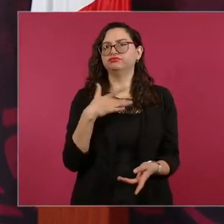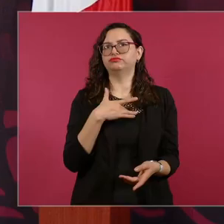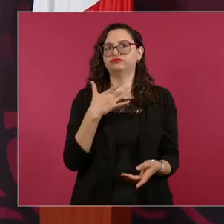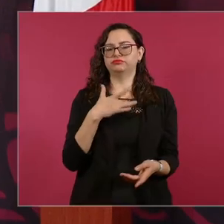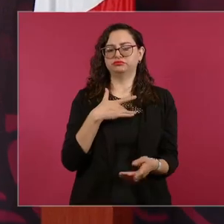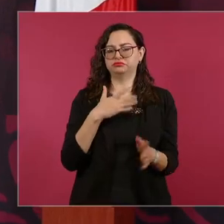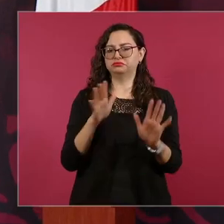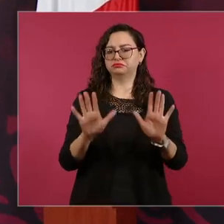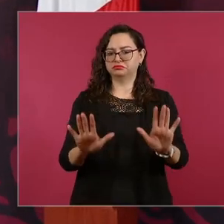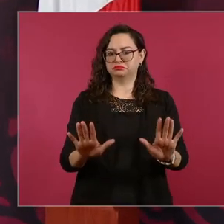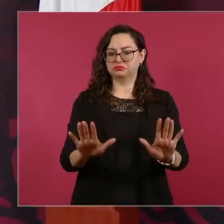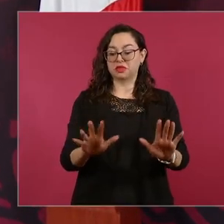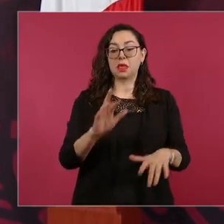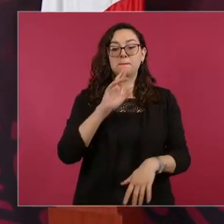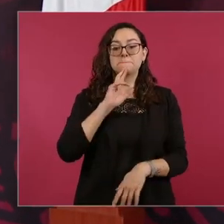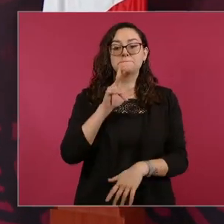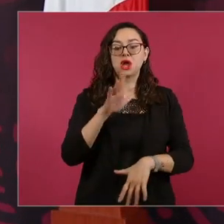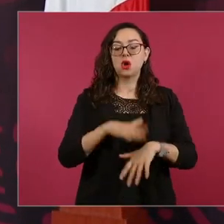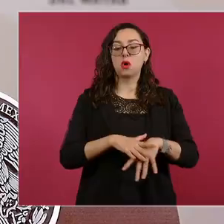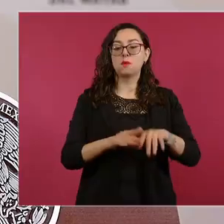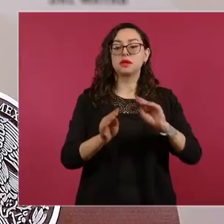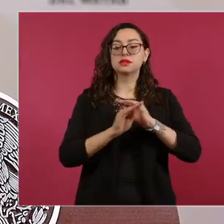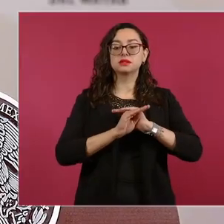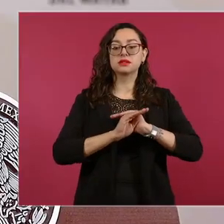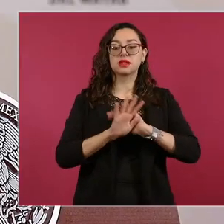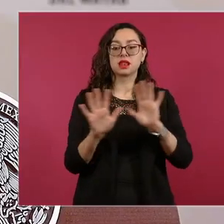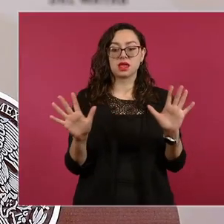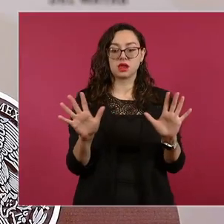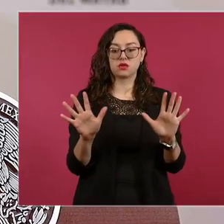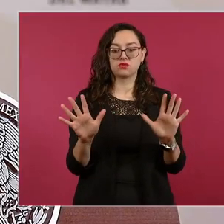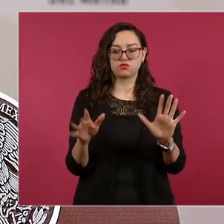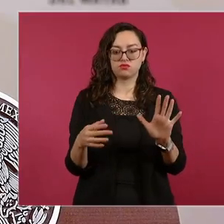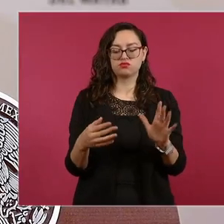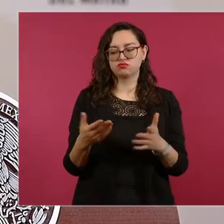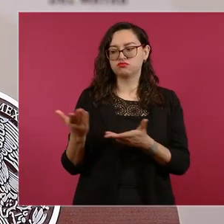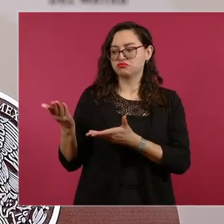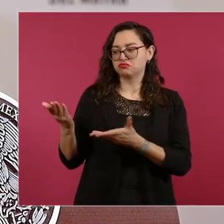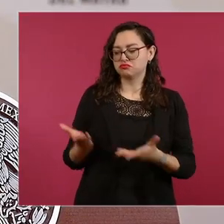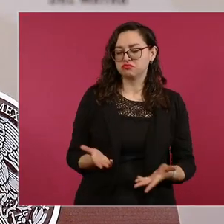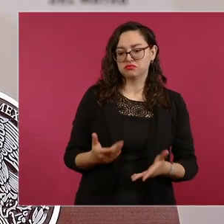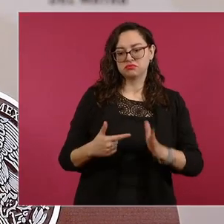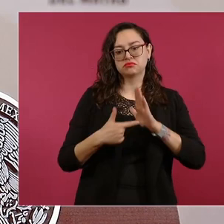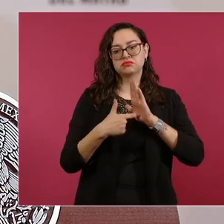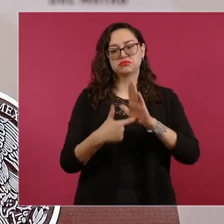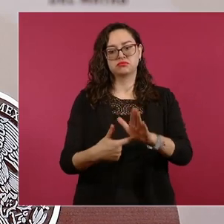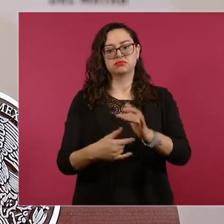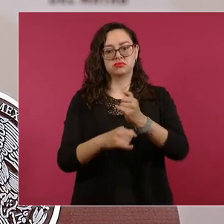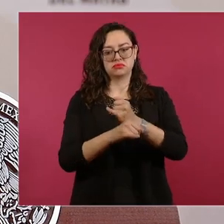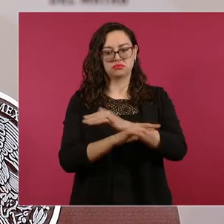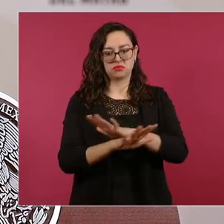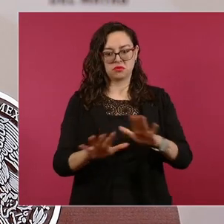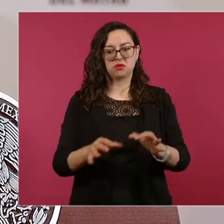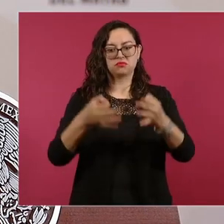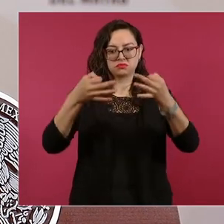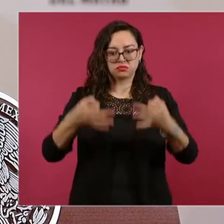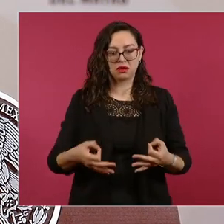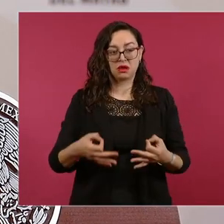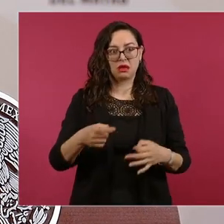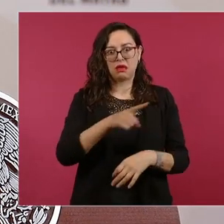especulación, informar. Y por eso